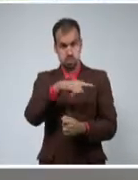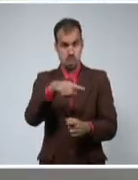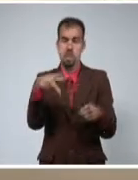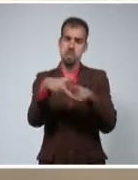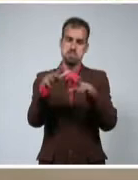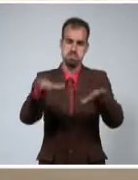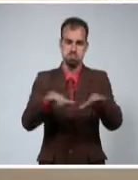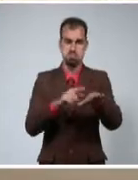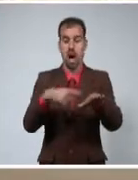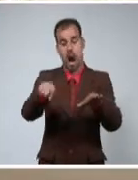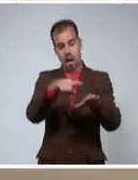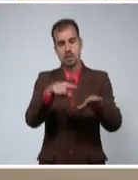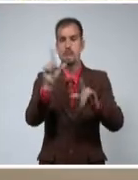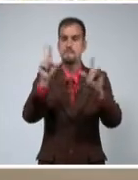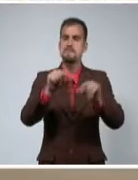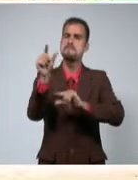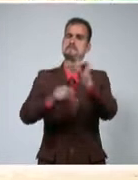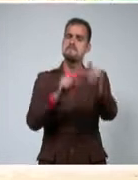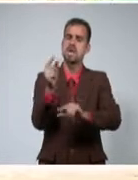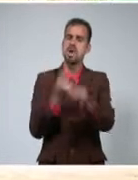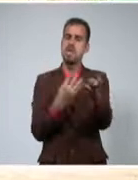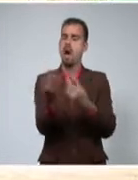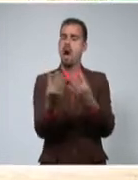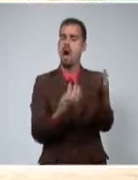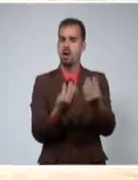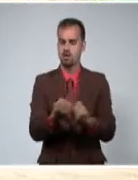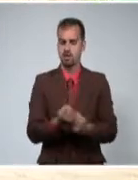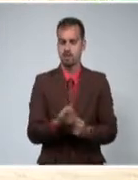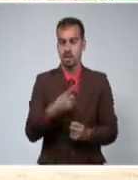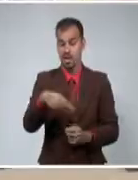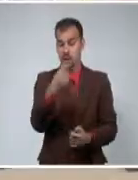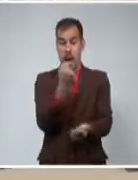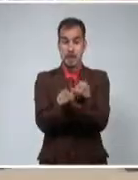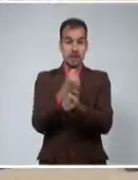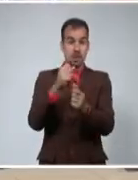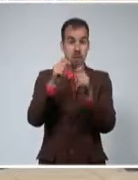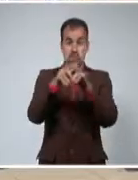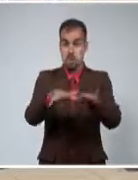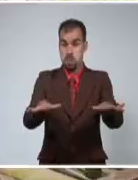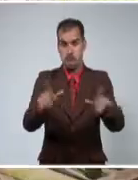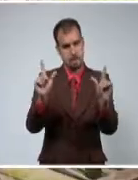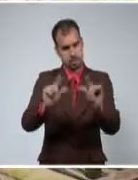de personas y con ello se reduce también el riesgo de contagio.